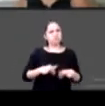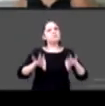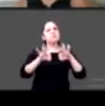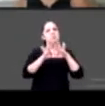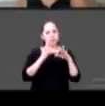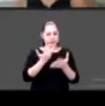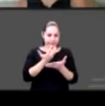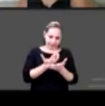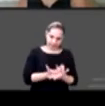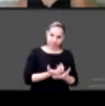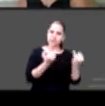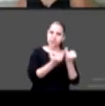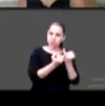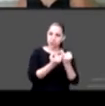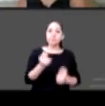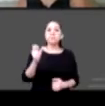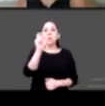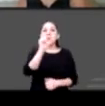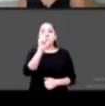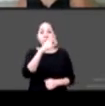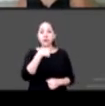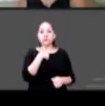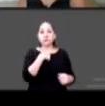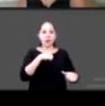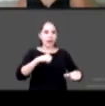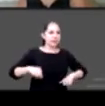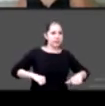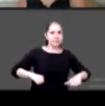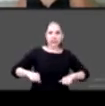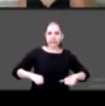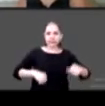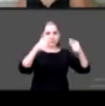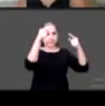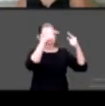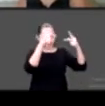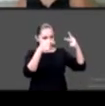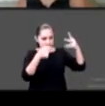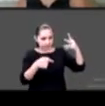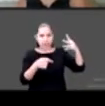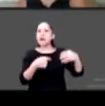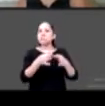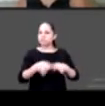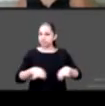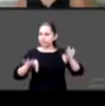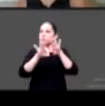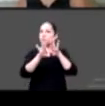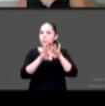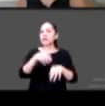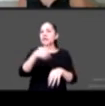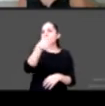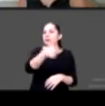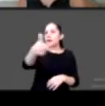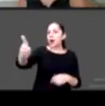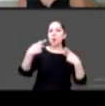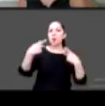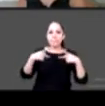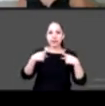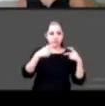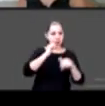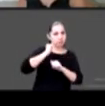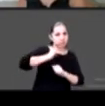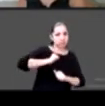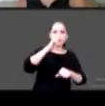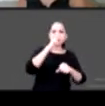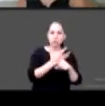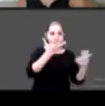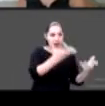rutina, coordines algunas actividades en las que cada uno de los miembros pueda tener cierta privacidad y espacio libre. Esto